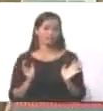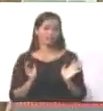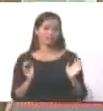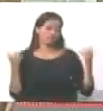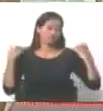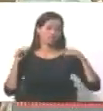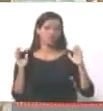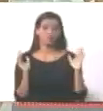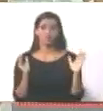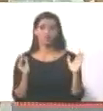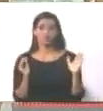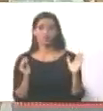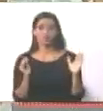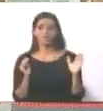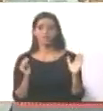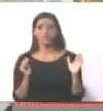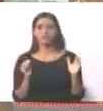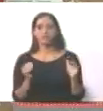Y entregarla.